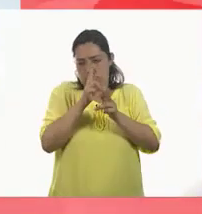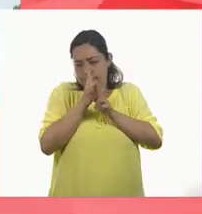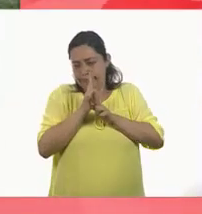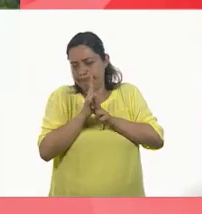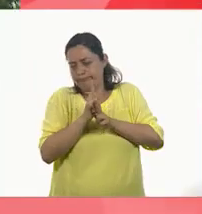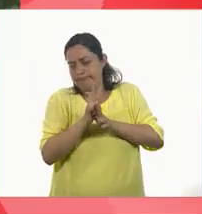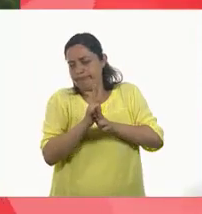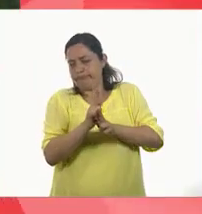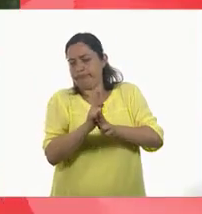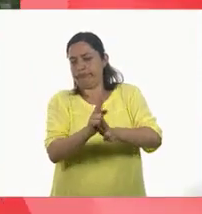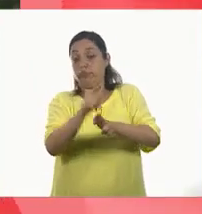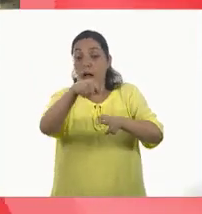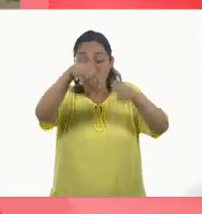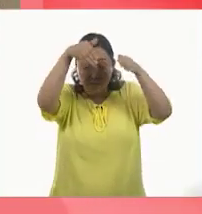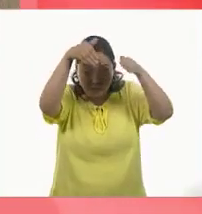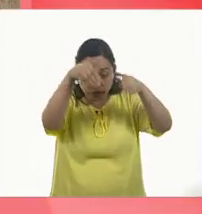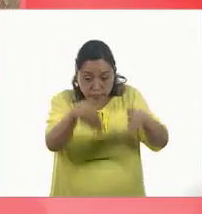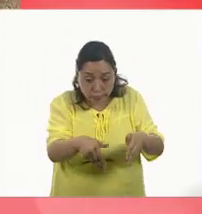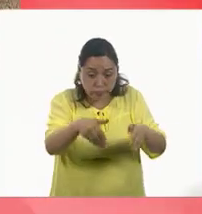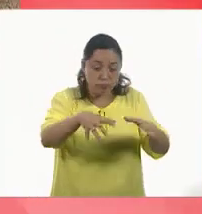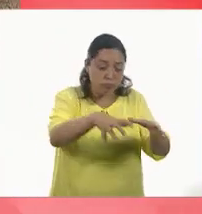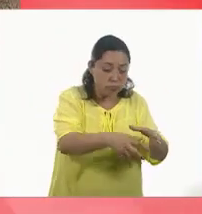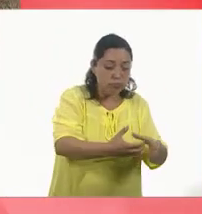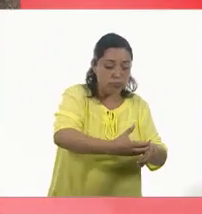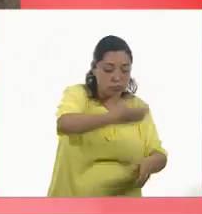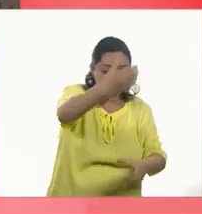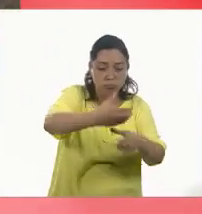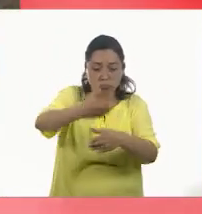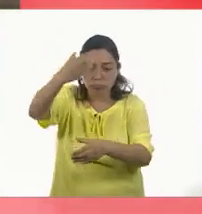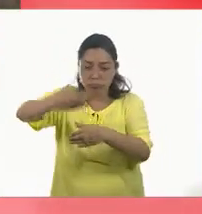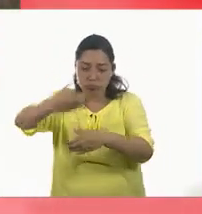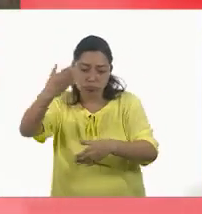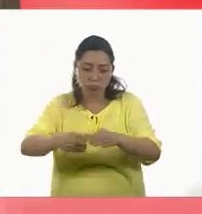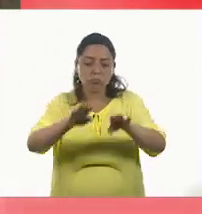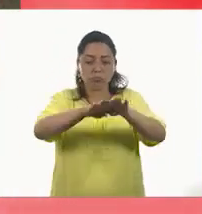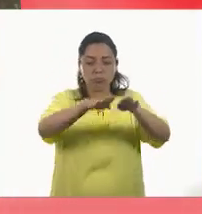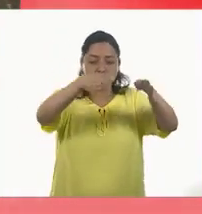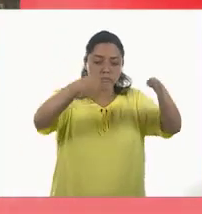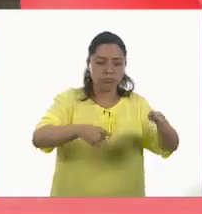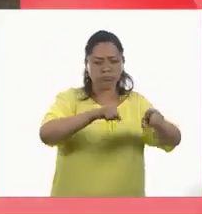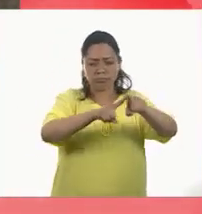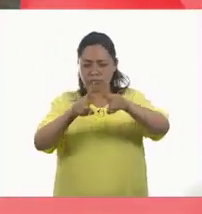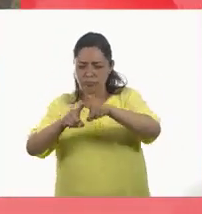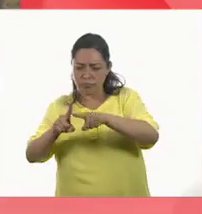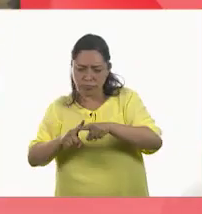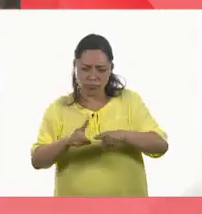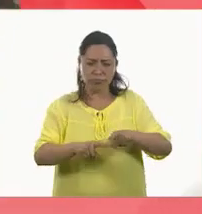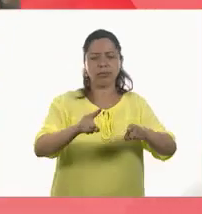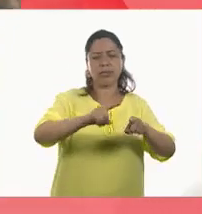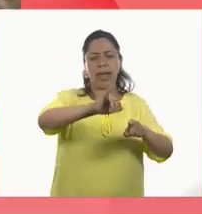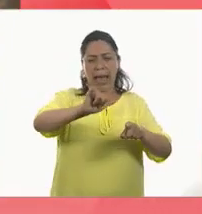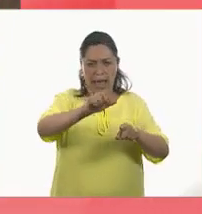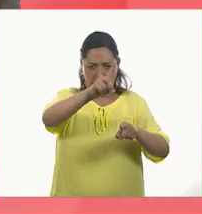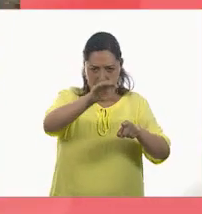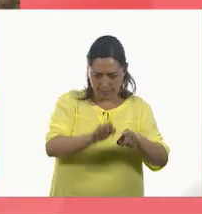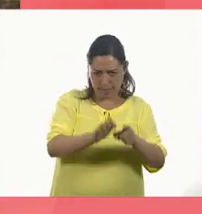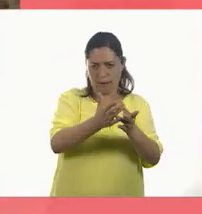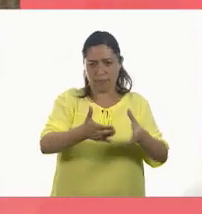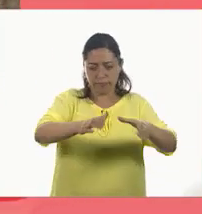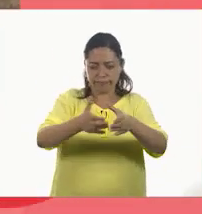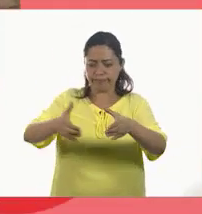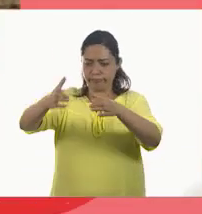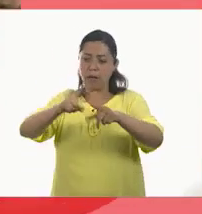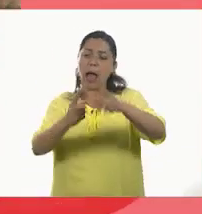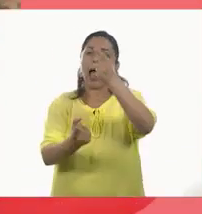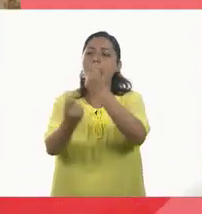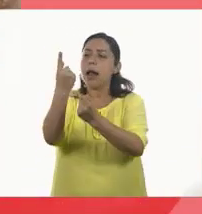tumbas colosales, estelas, altares, ofrendas de objetos de jadeíta y cerámica, y algunas